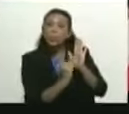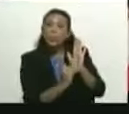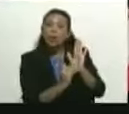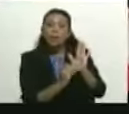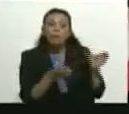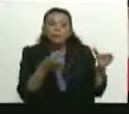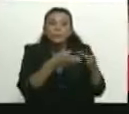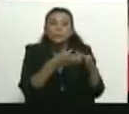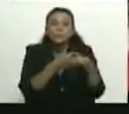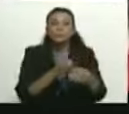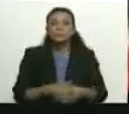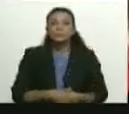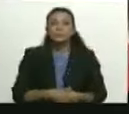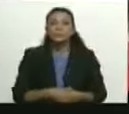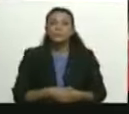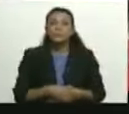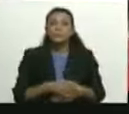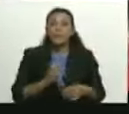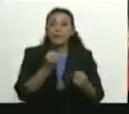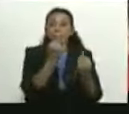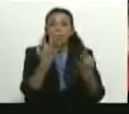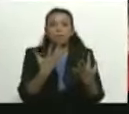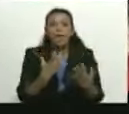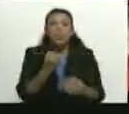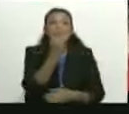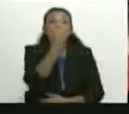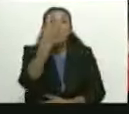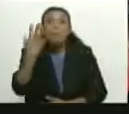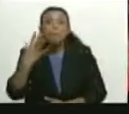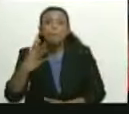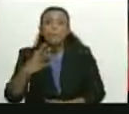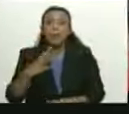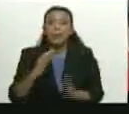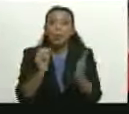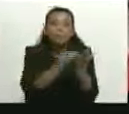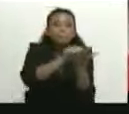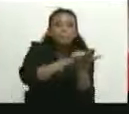consumado de inflar descaradamente las cifras de participación.